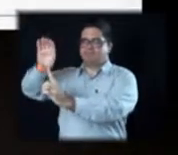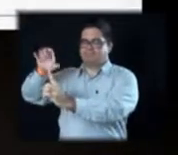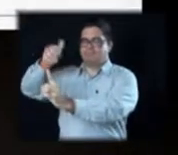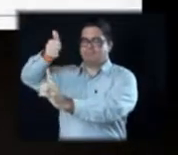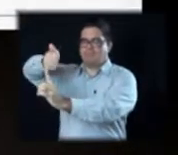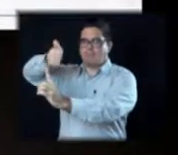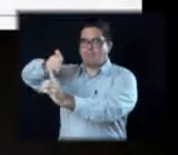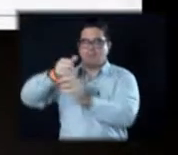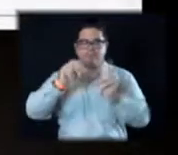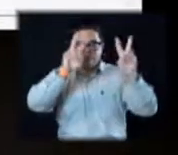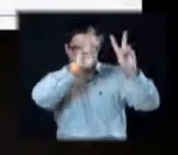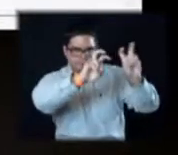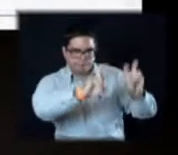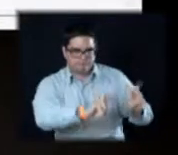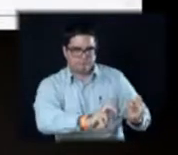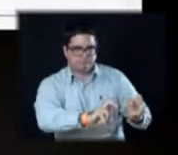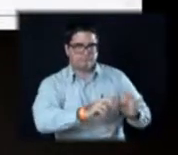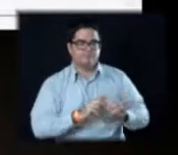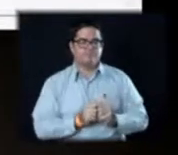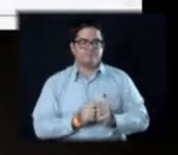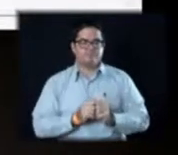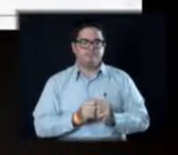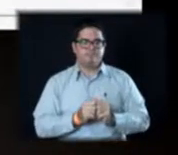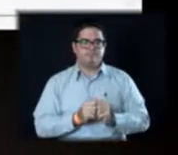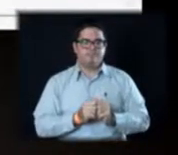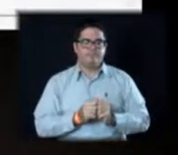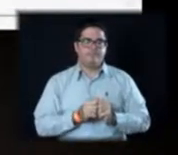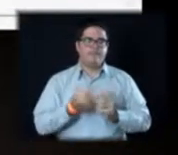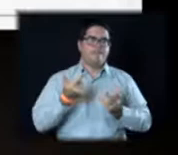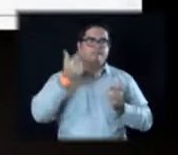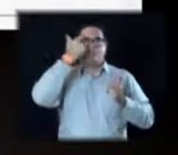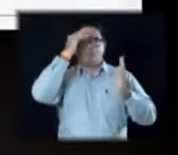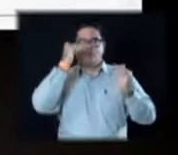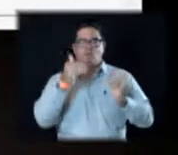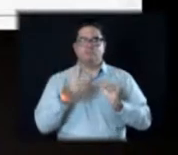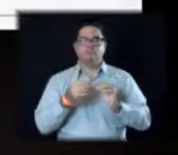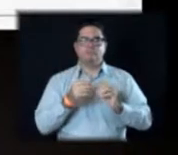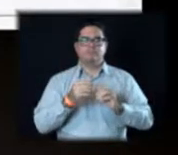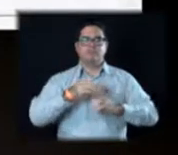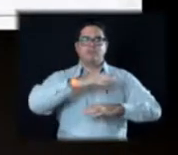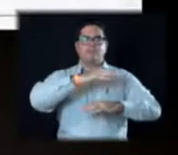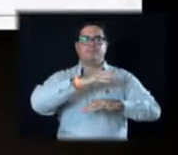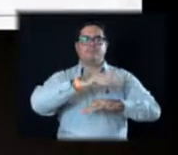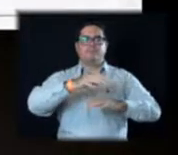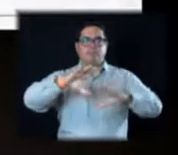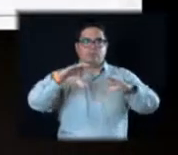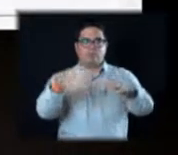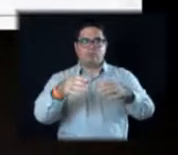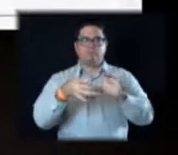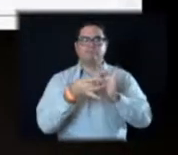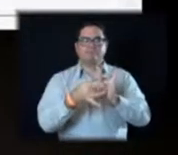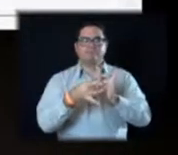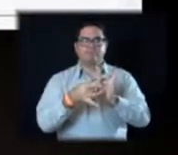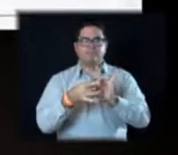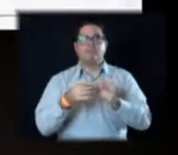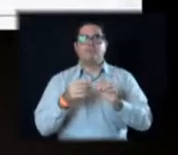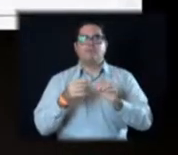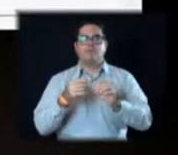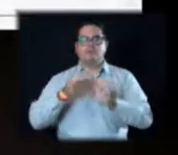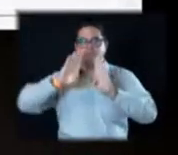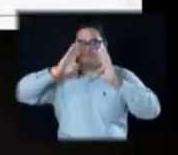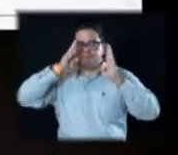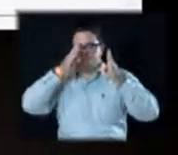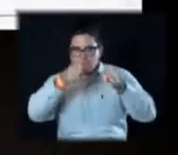evalúe las entradas y salidas de estas cuentas. Como he dicho anteriormente, esperamos poder trabajar en conjunto